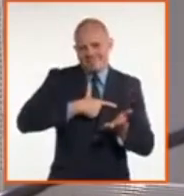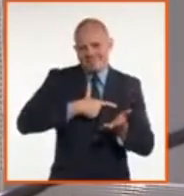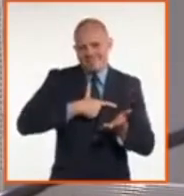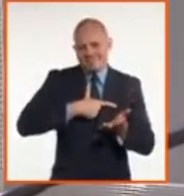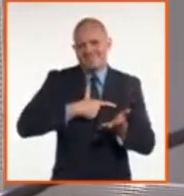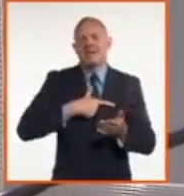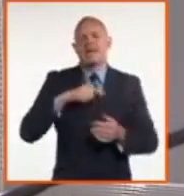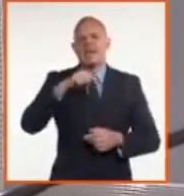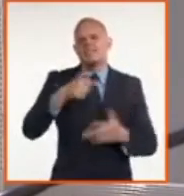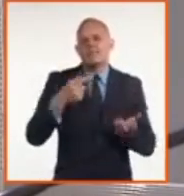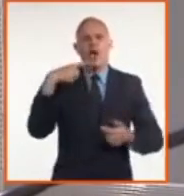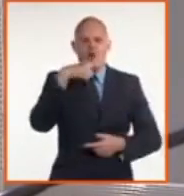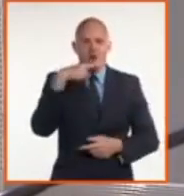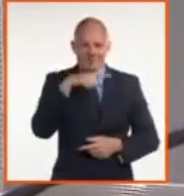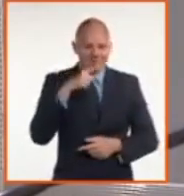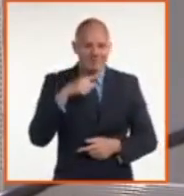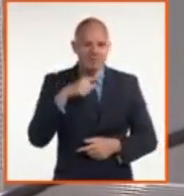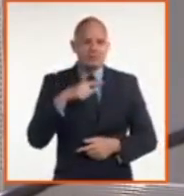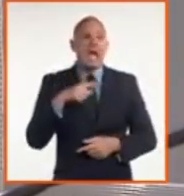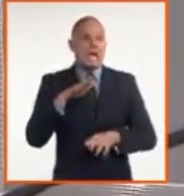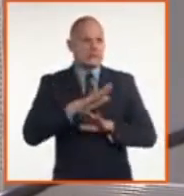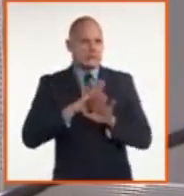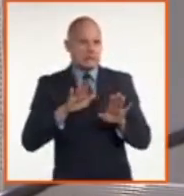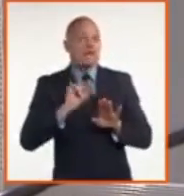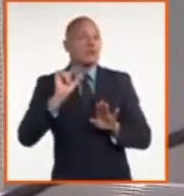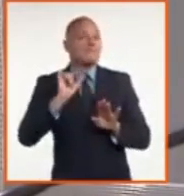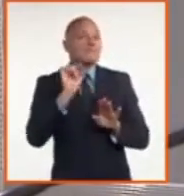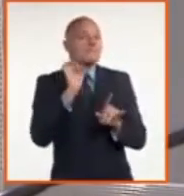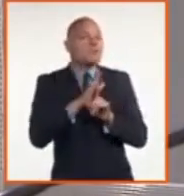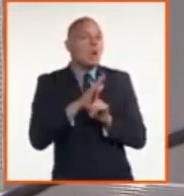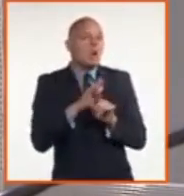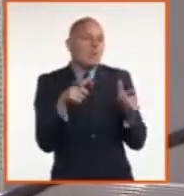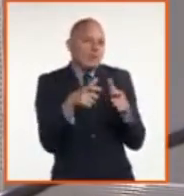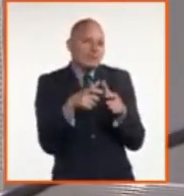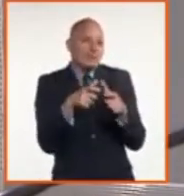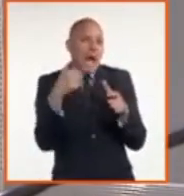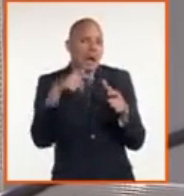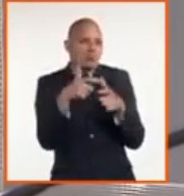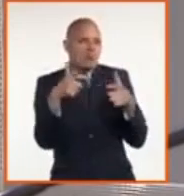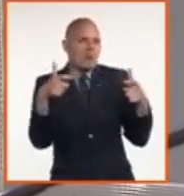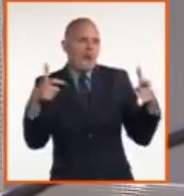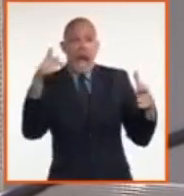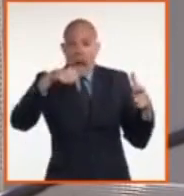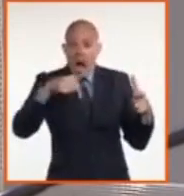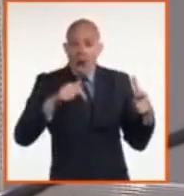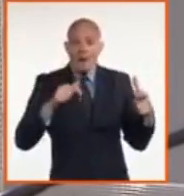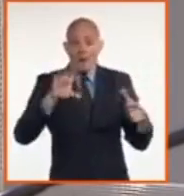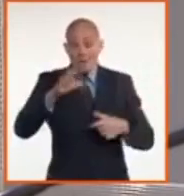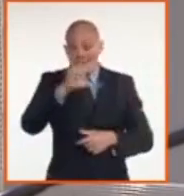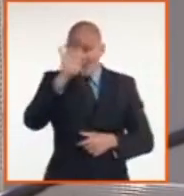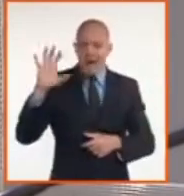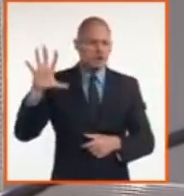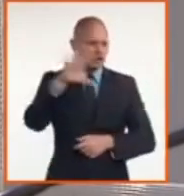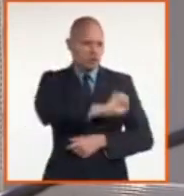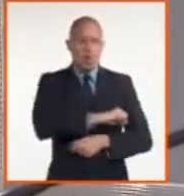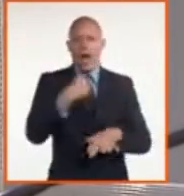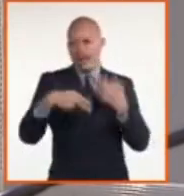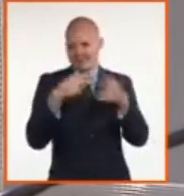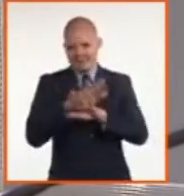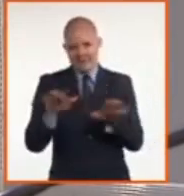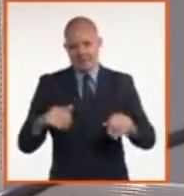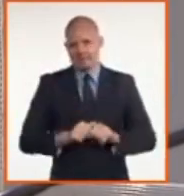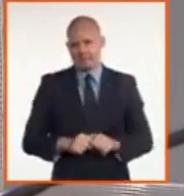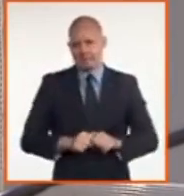en todo el territorio entonces eso significa que realmente eso se mantiene como hasta ahora y lo que hemos ido ampliando ese servicio que se